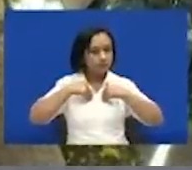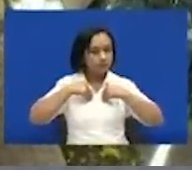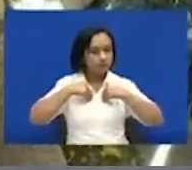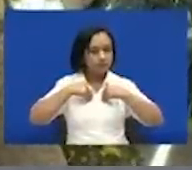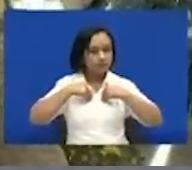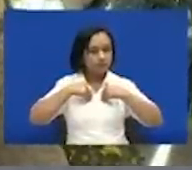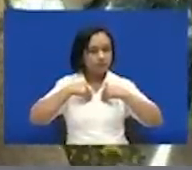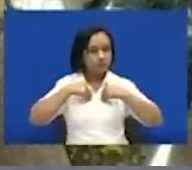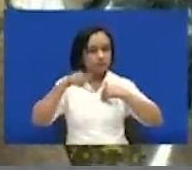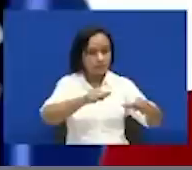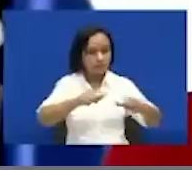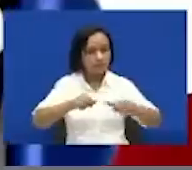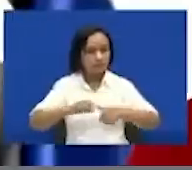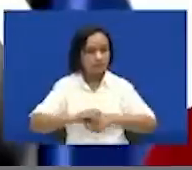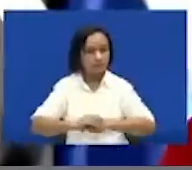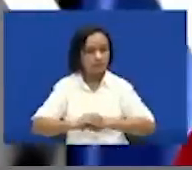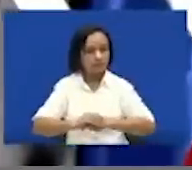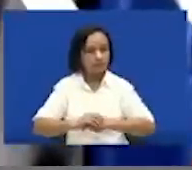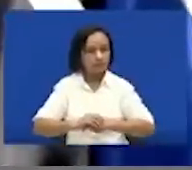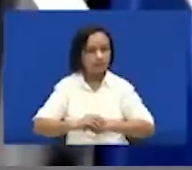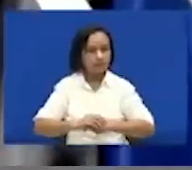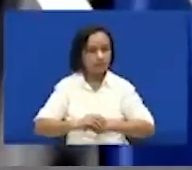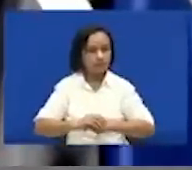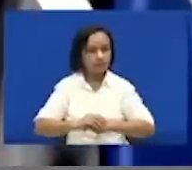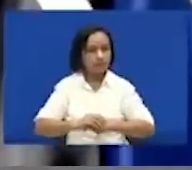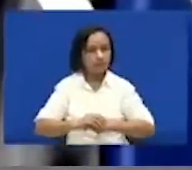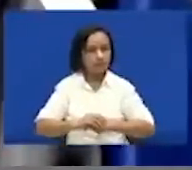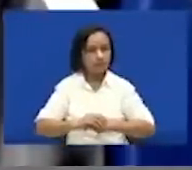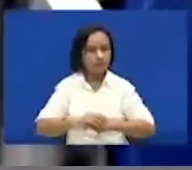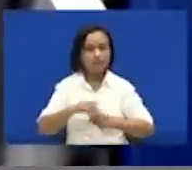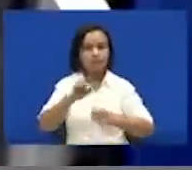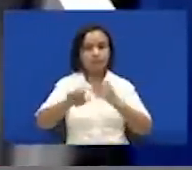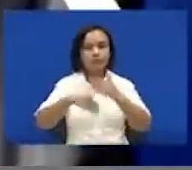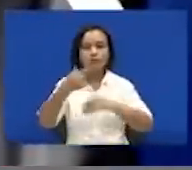hubo acuerdo cuando ellos